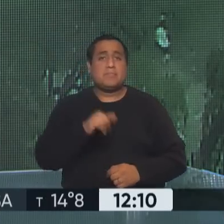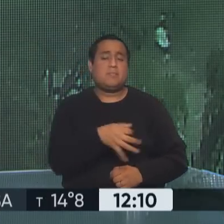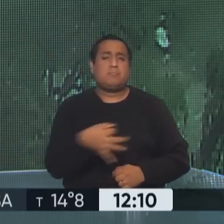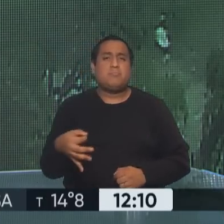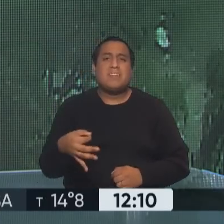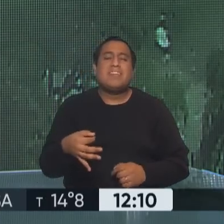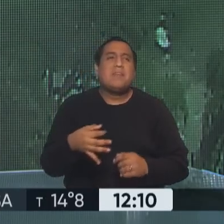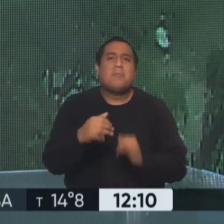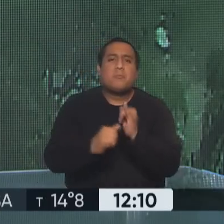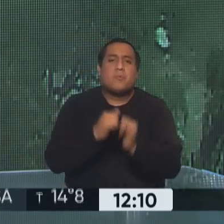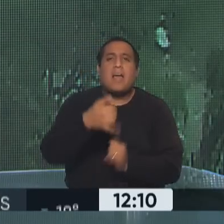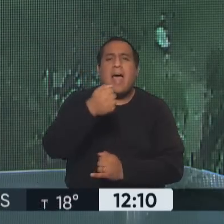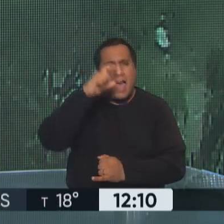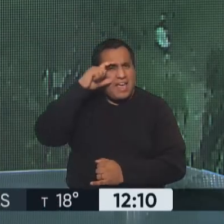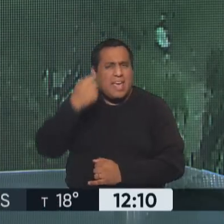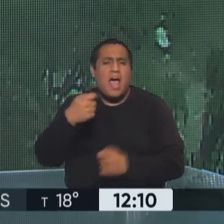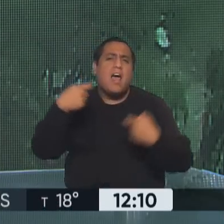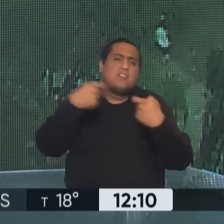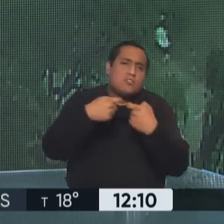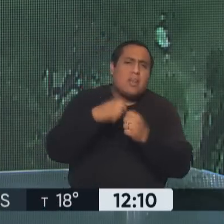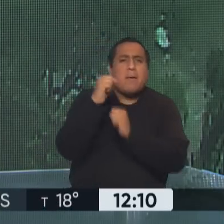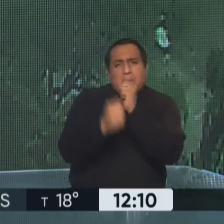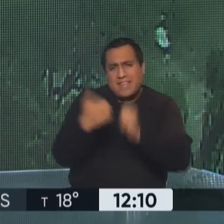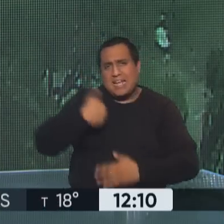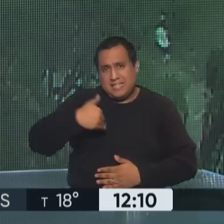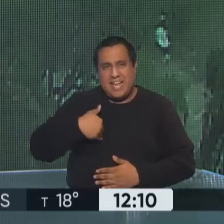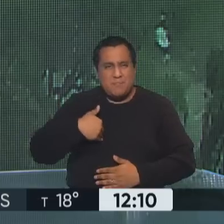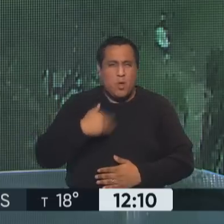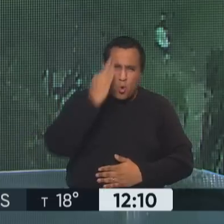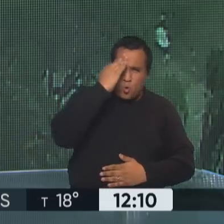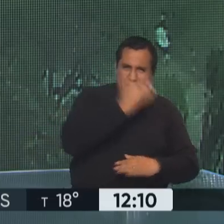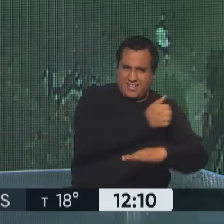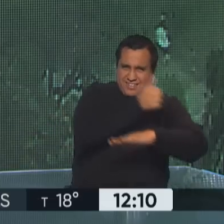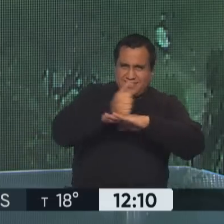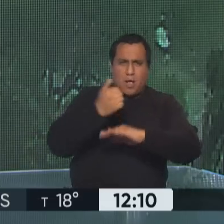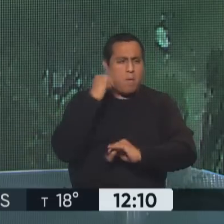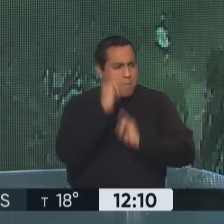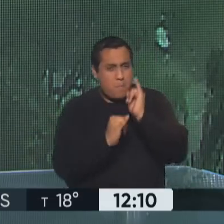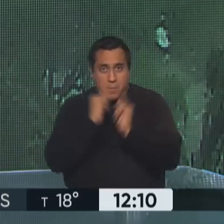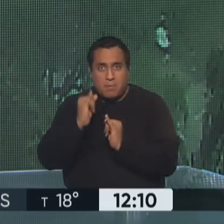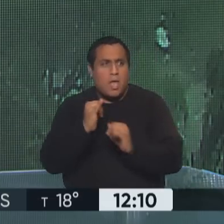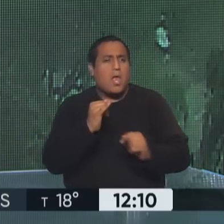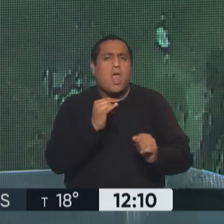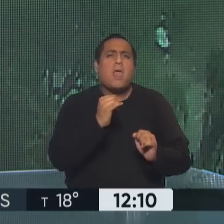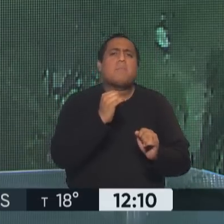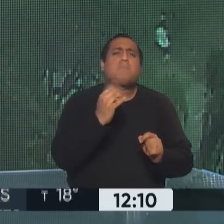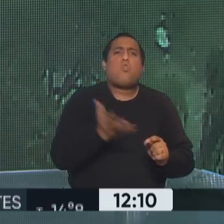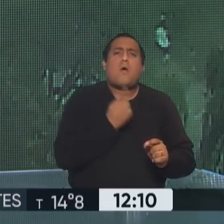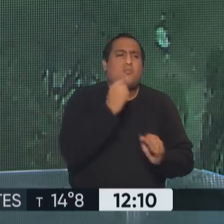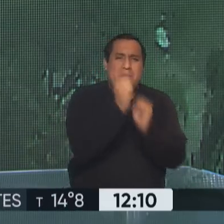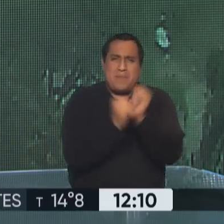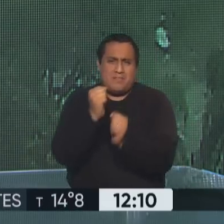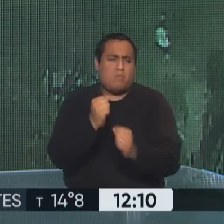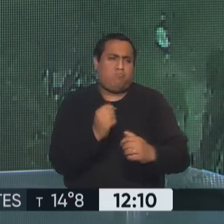qué significa AEA, la Asociación Empresaria Argentina, donde está hablando en este momento Martín Guzmán. No solo son los empresarios más poderosos, sino los empresarios